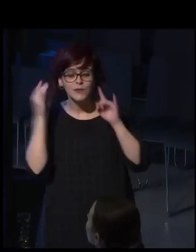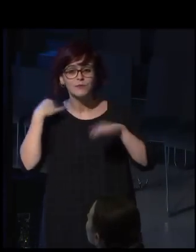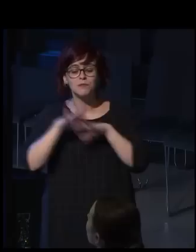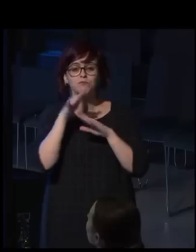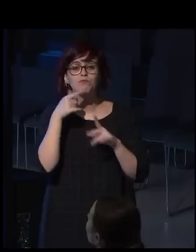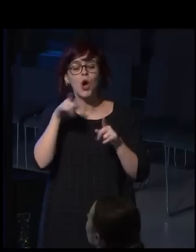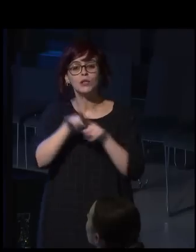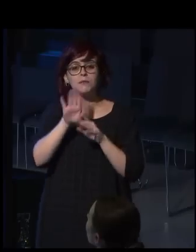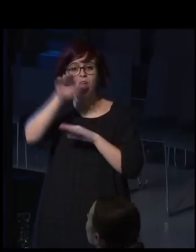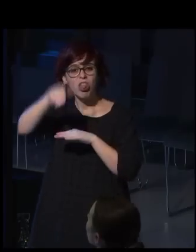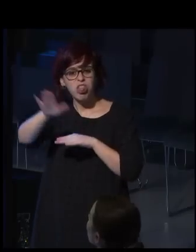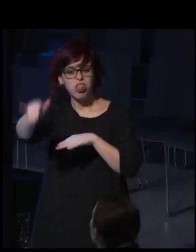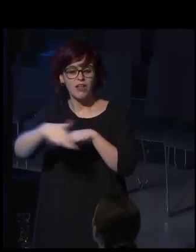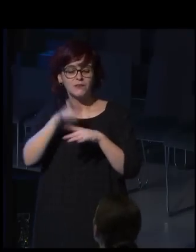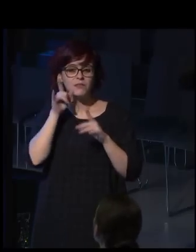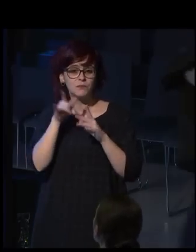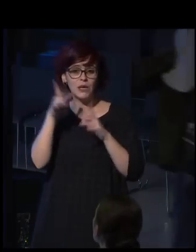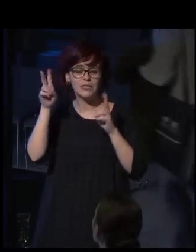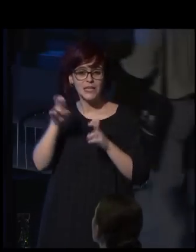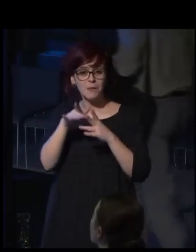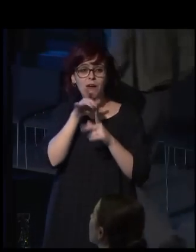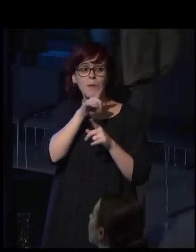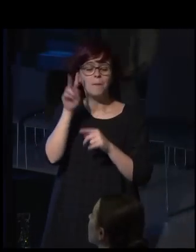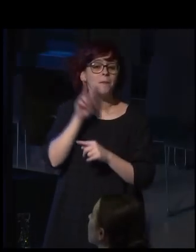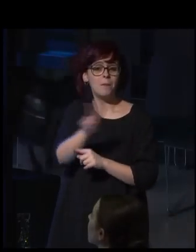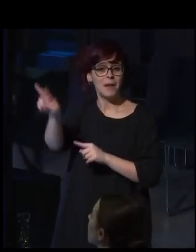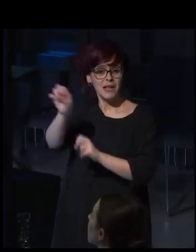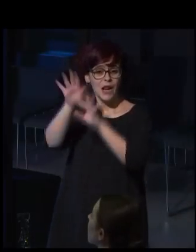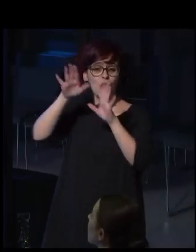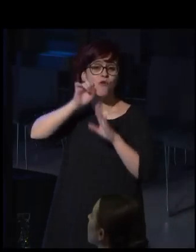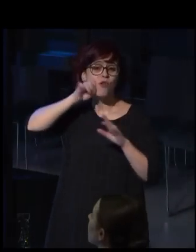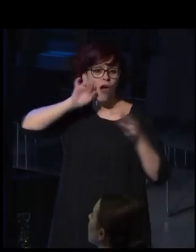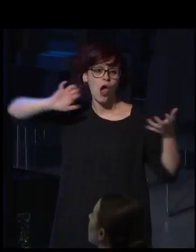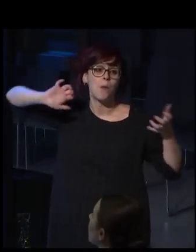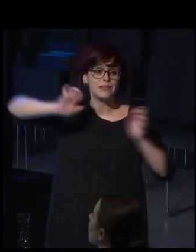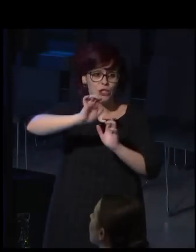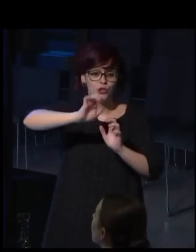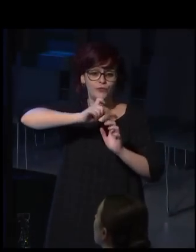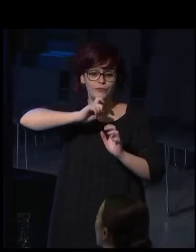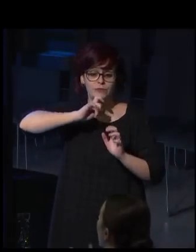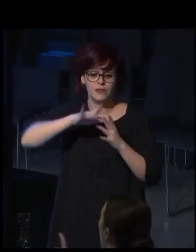está deconstruido, ahí tenéis la distorsión y creo que podéis ver todos cómo está el conejo en la compresión, ¿no?